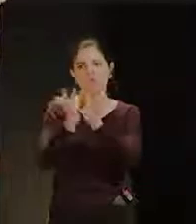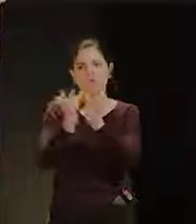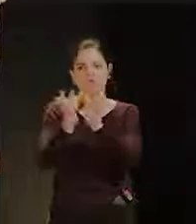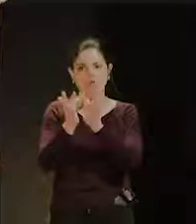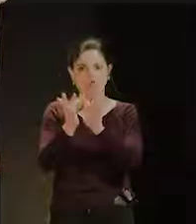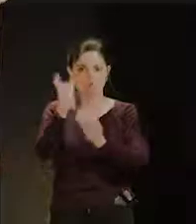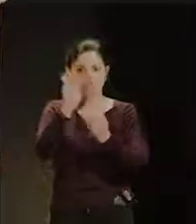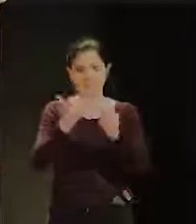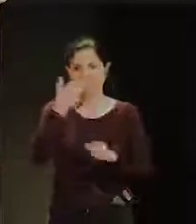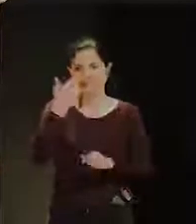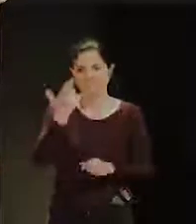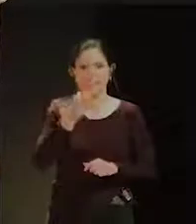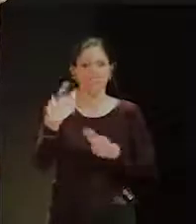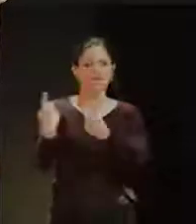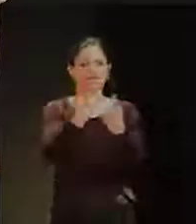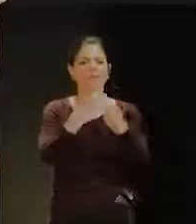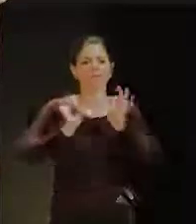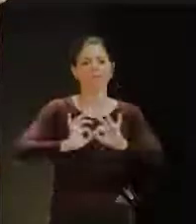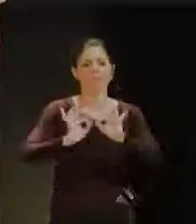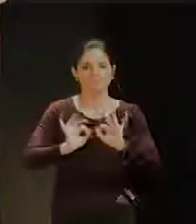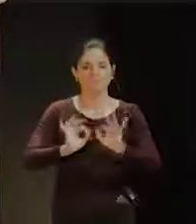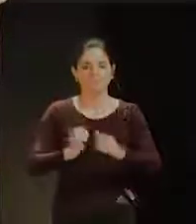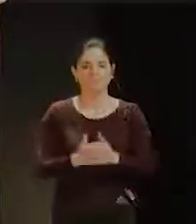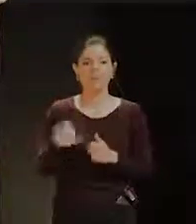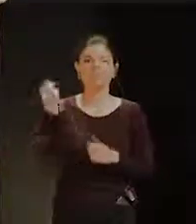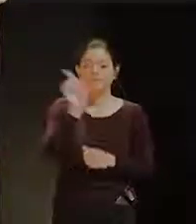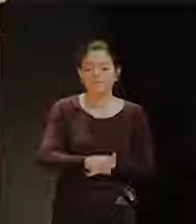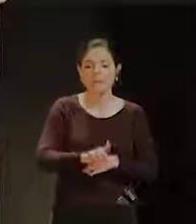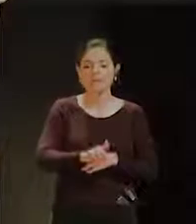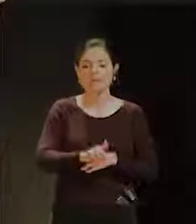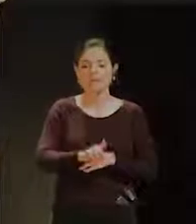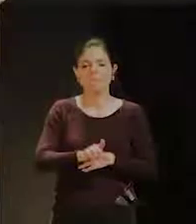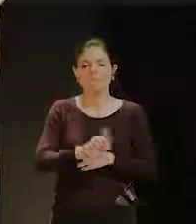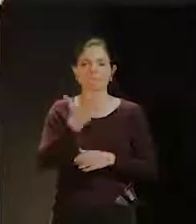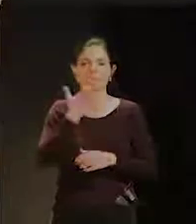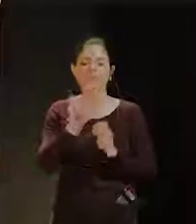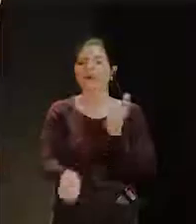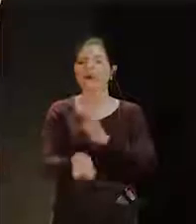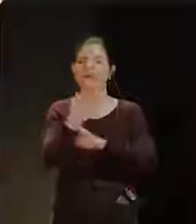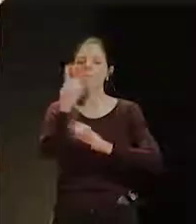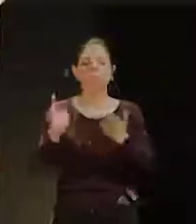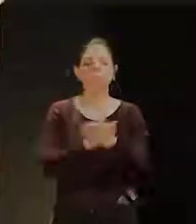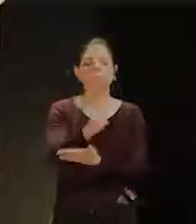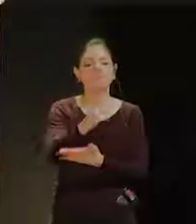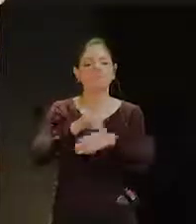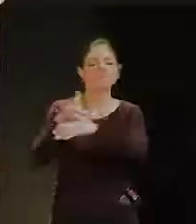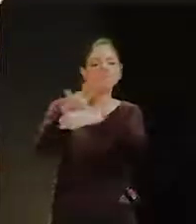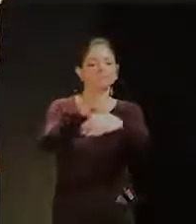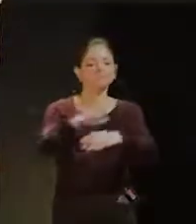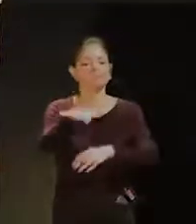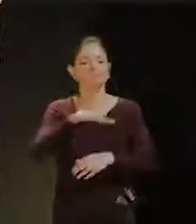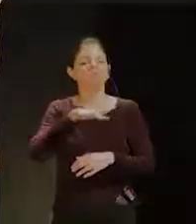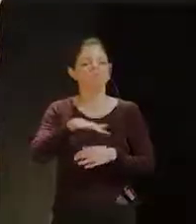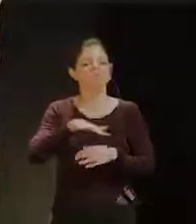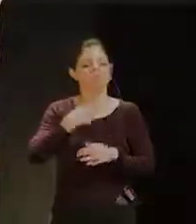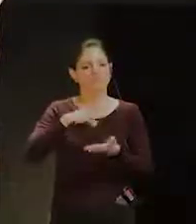con ustedes si tienen, por ejemplo, necesidades específicas. Y también establecer o, por ejemplo, crear un mapa indicando dónde